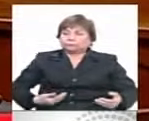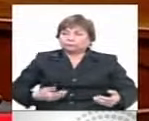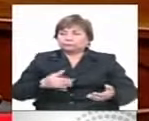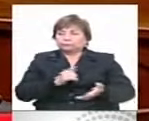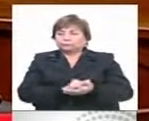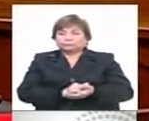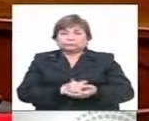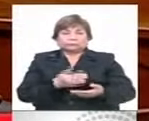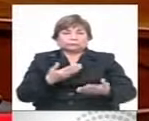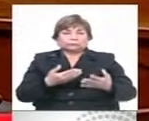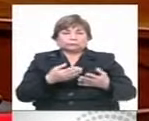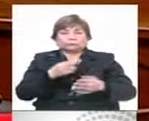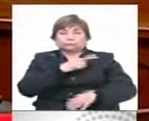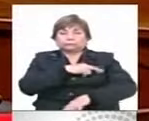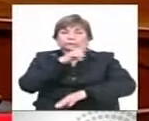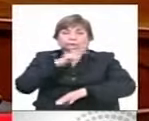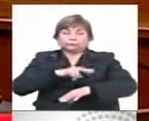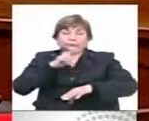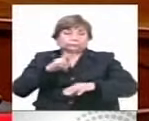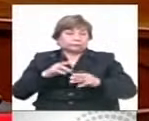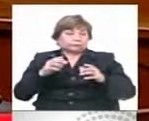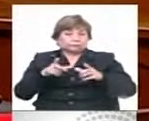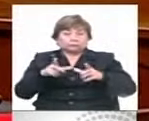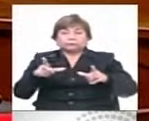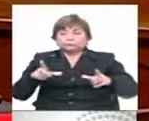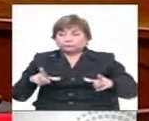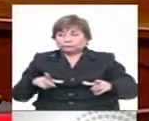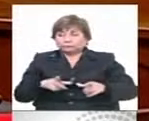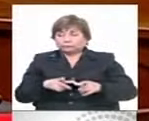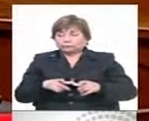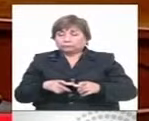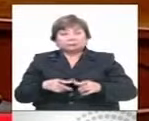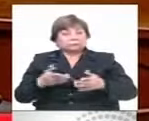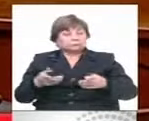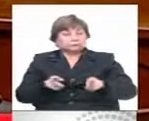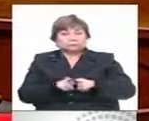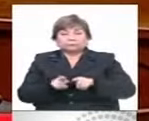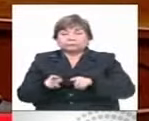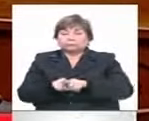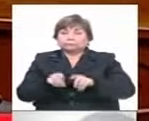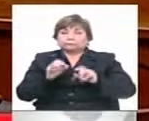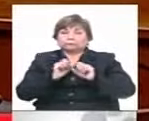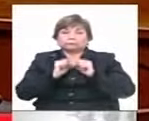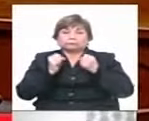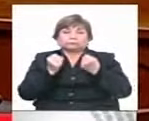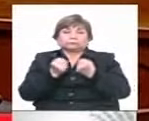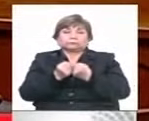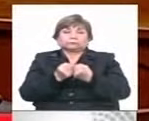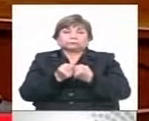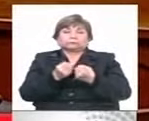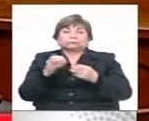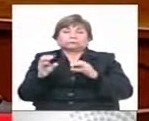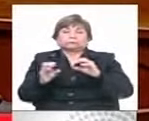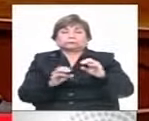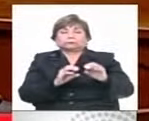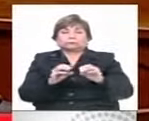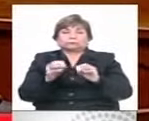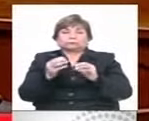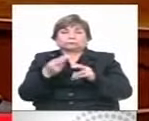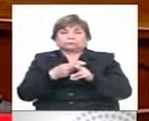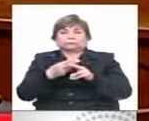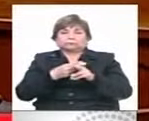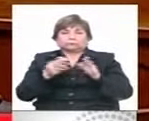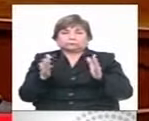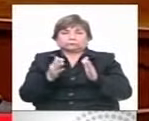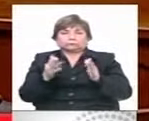los gobiernos regionales y locales, así como la sociedad civil, para terminar un horizonte de acciones de corto y